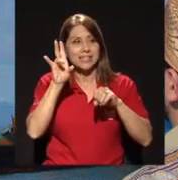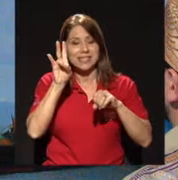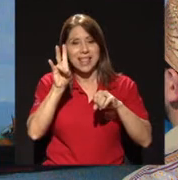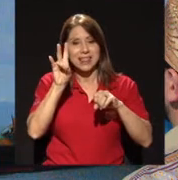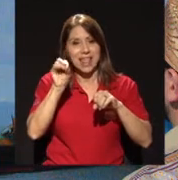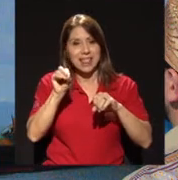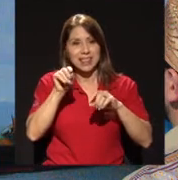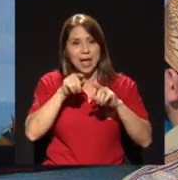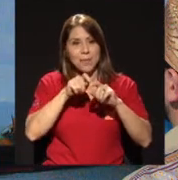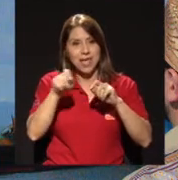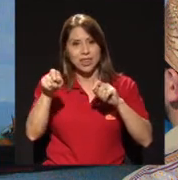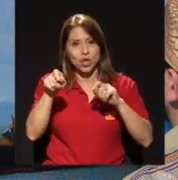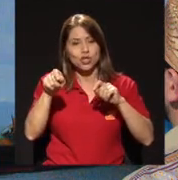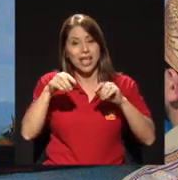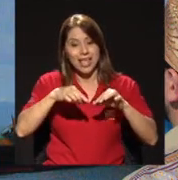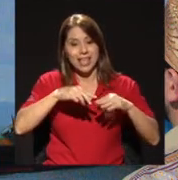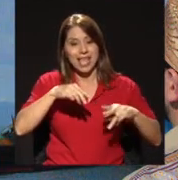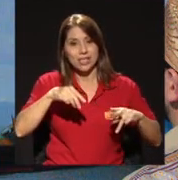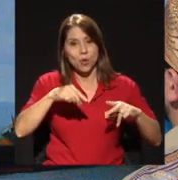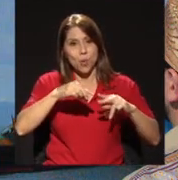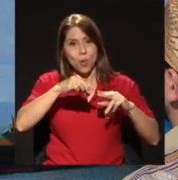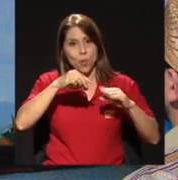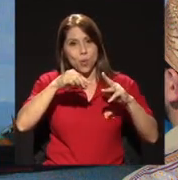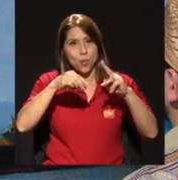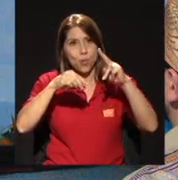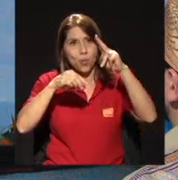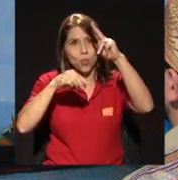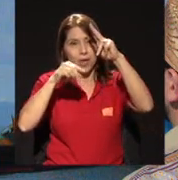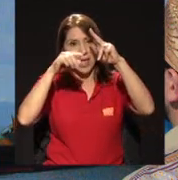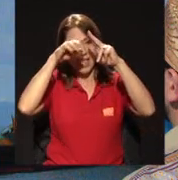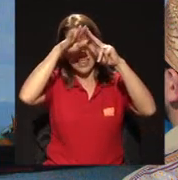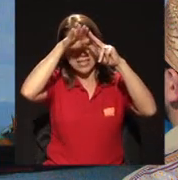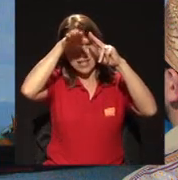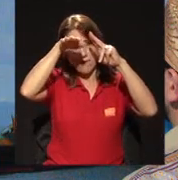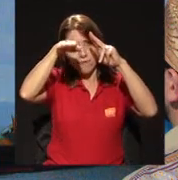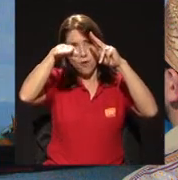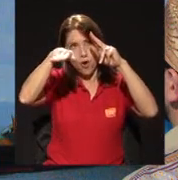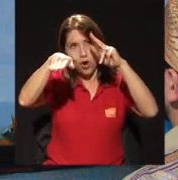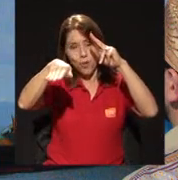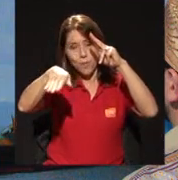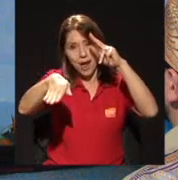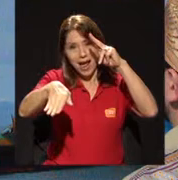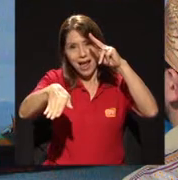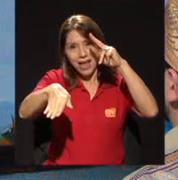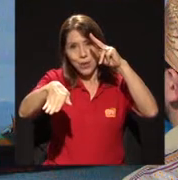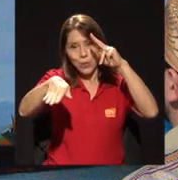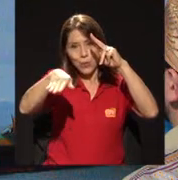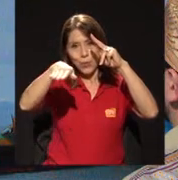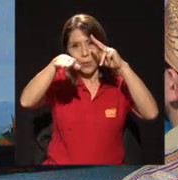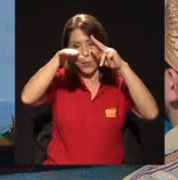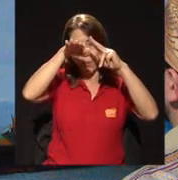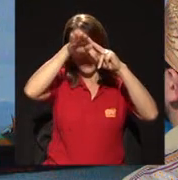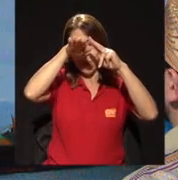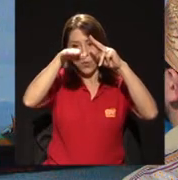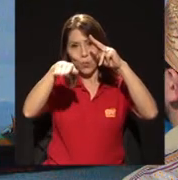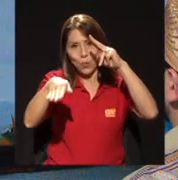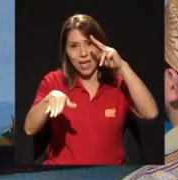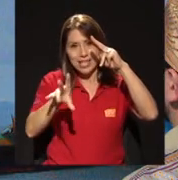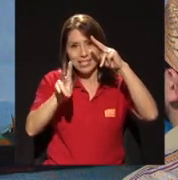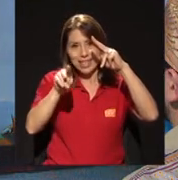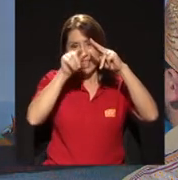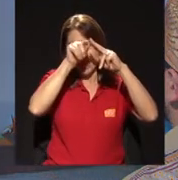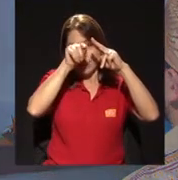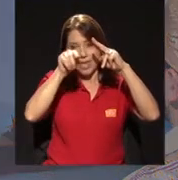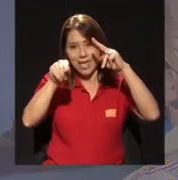De esta forma, que es para atender el barco, y cuando se levanta queda de esta forma, entonces le da más altura. Pero el operador queda a